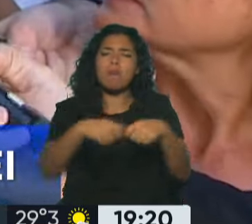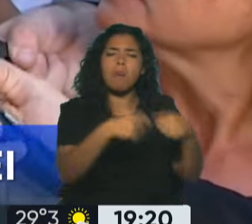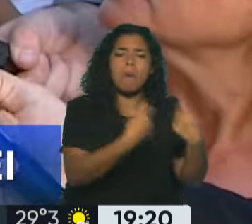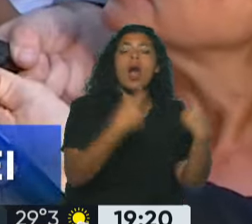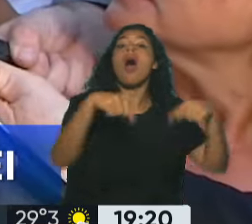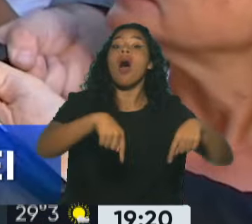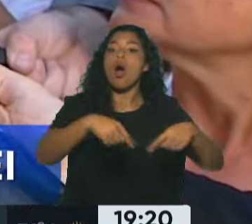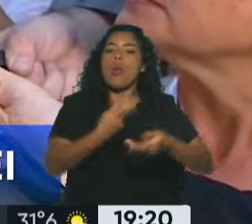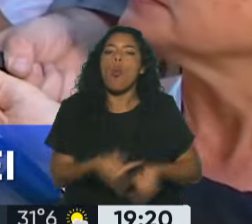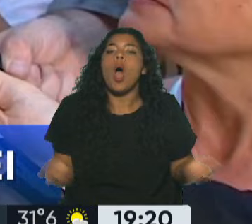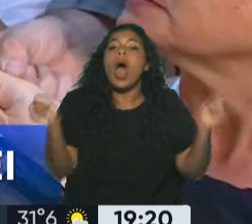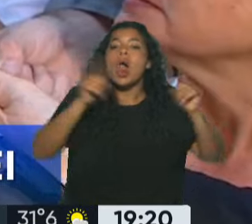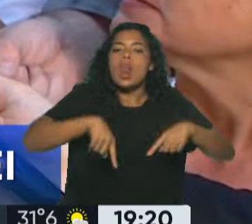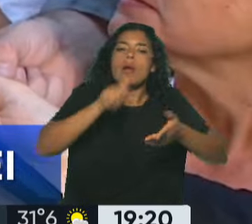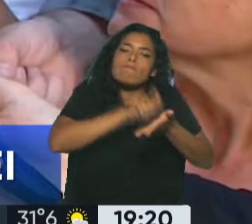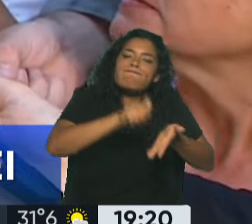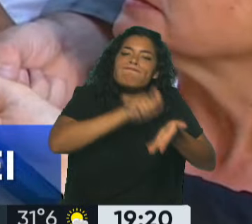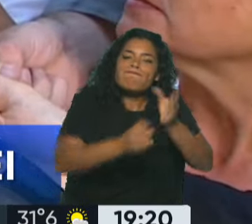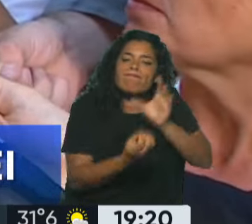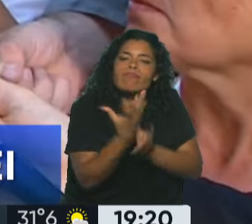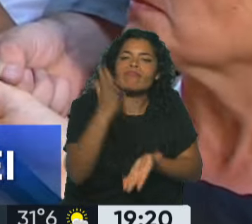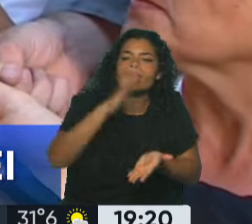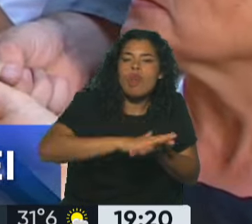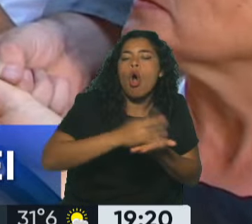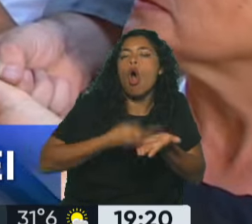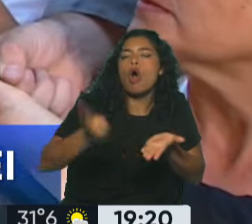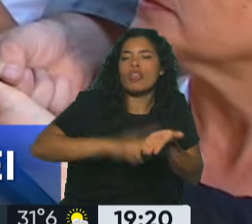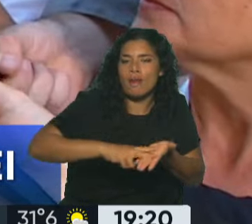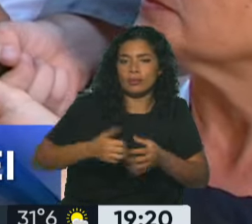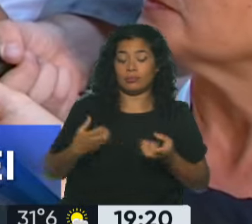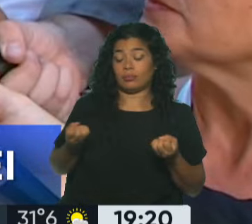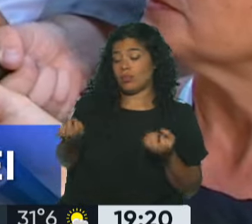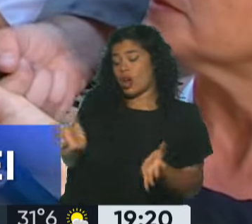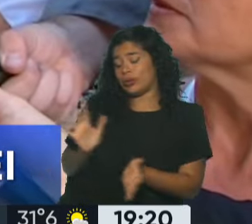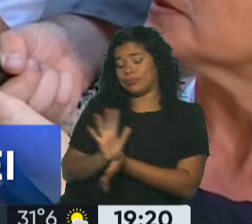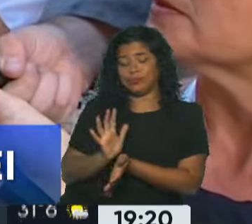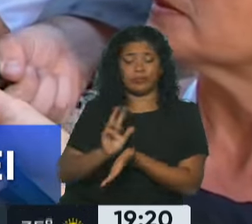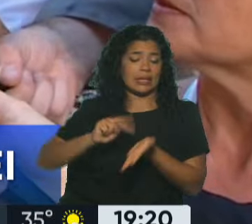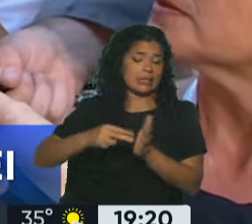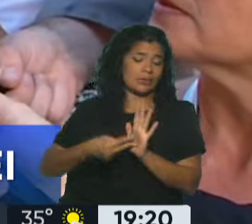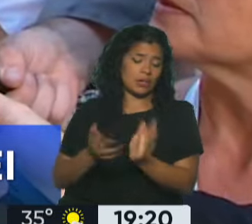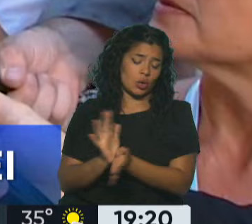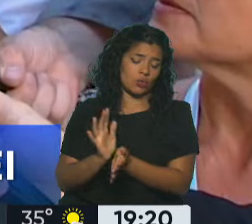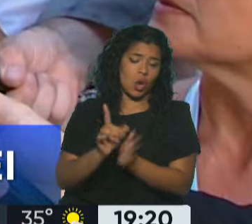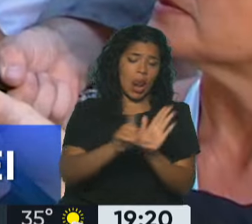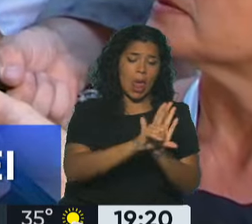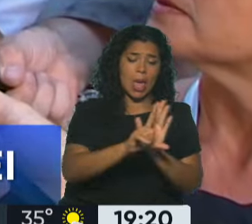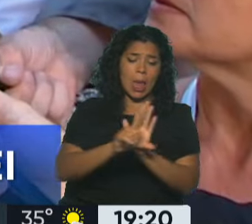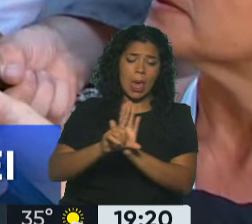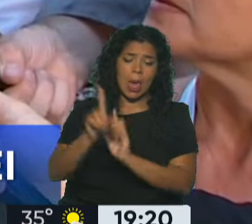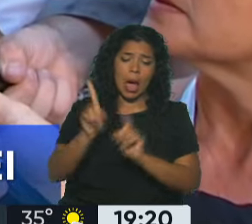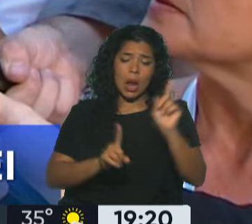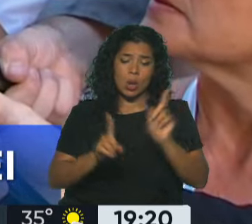Bueno, será volver a escribir o volver a trabajar en muchas de las leyes del proyecto de bases, que ha sido